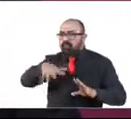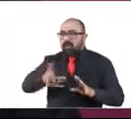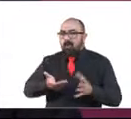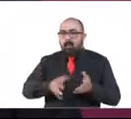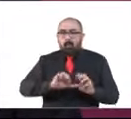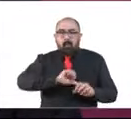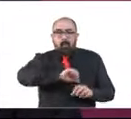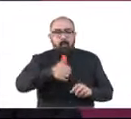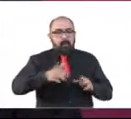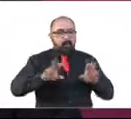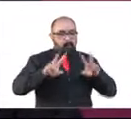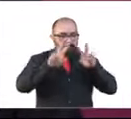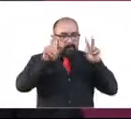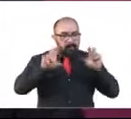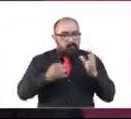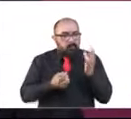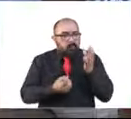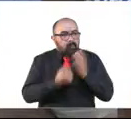un tema